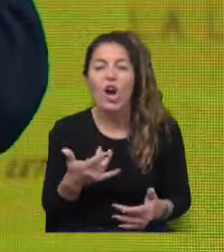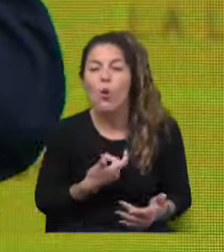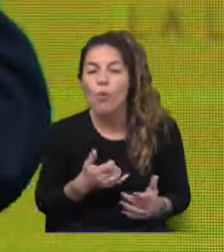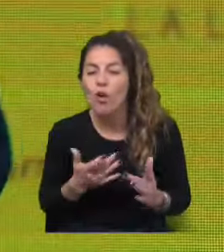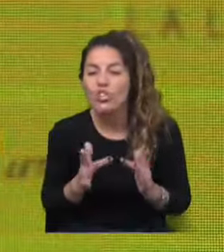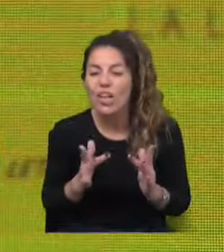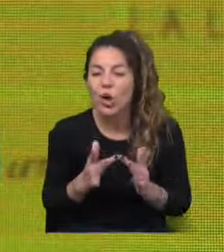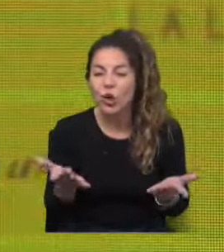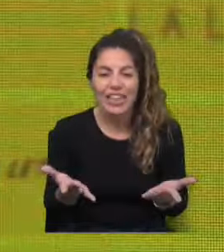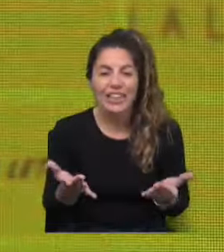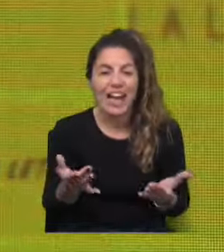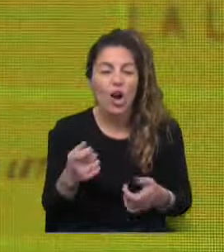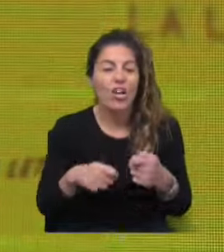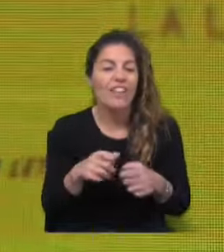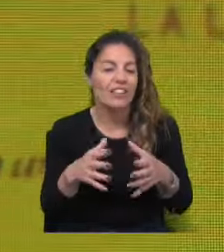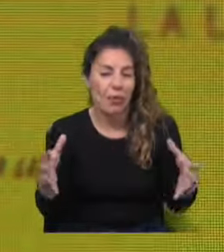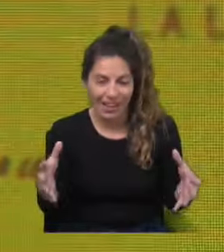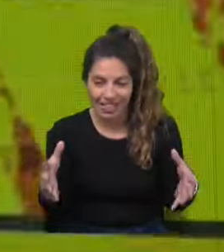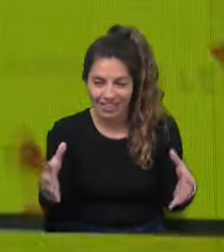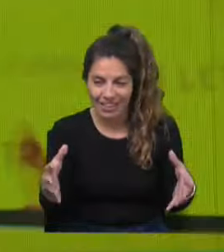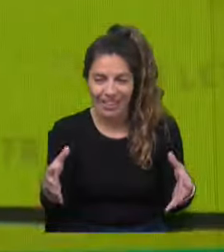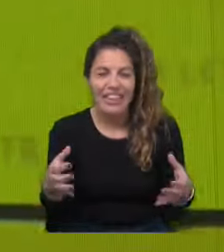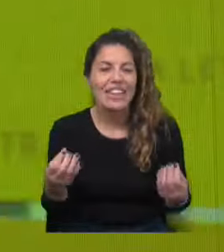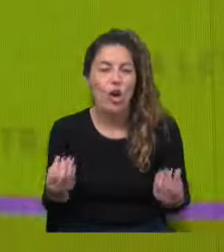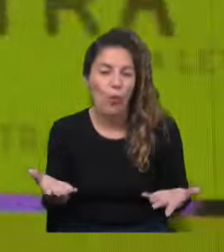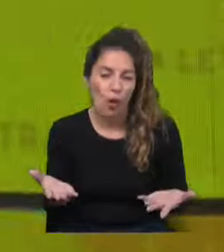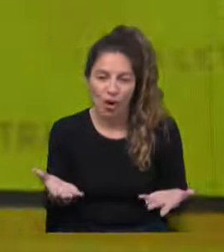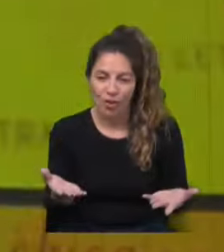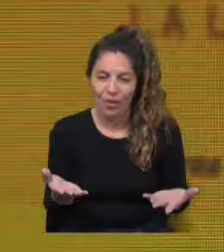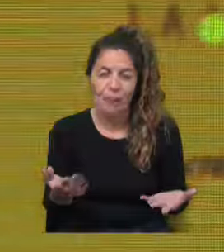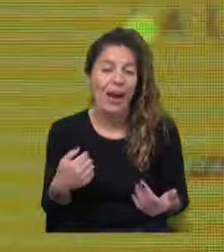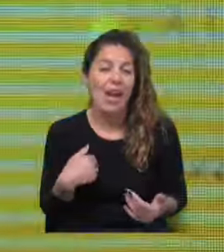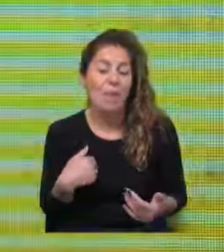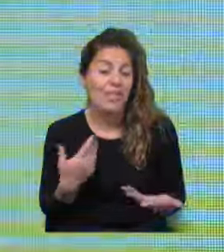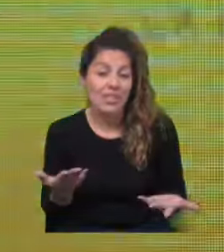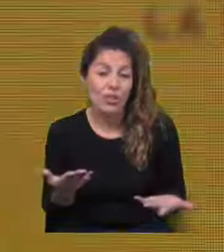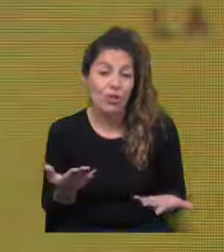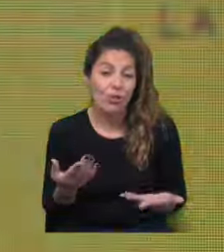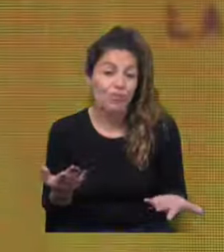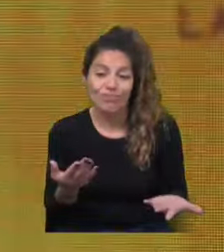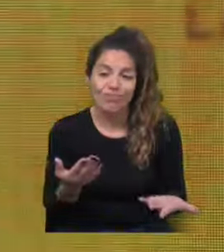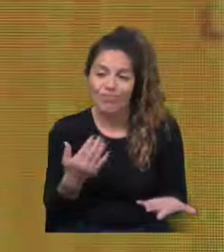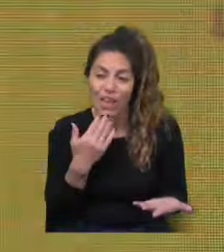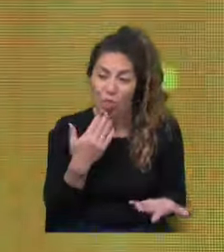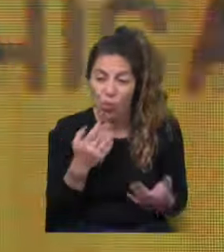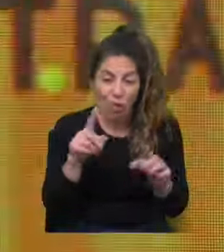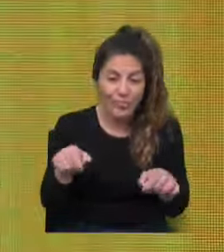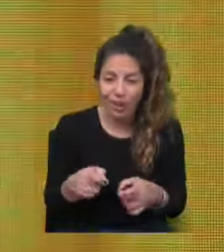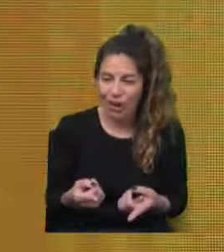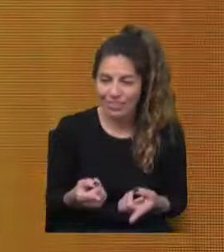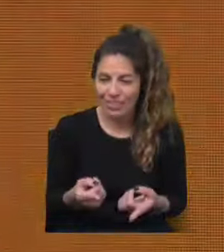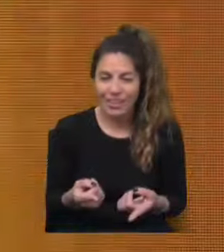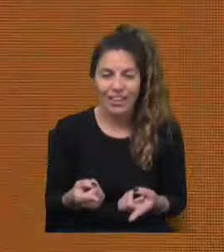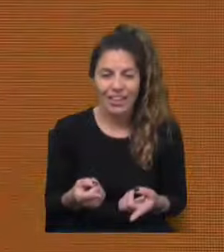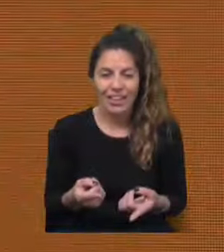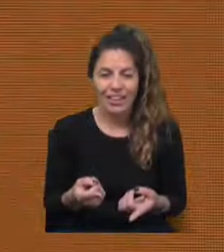con el macrotráfico, ¿no? Y bueno, hay como, eso para mí sigue siendo una interrogante, de hecho, y ya te digo,